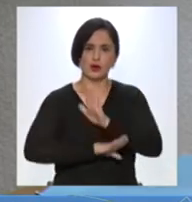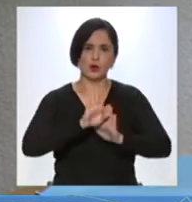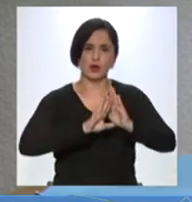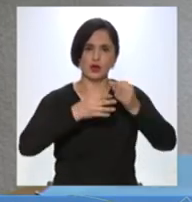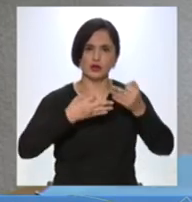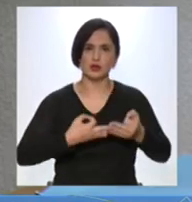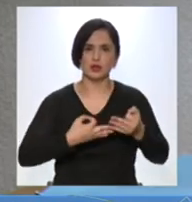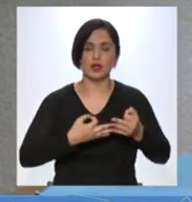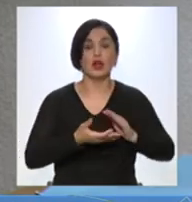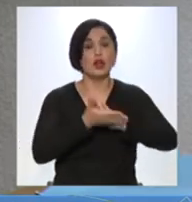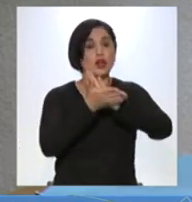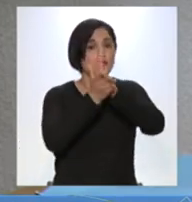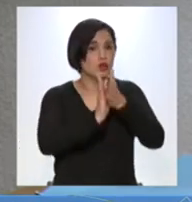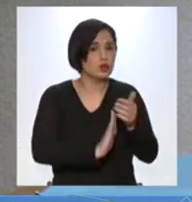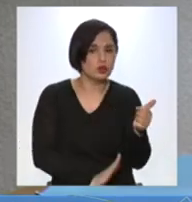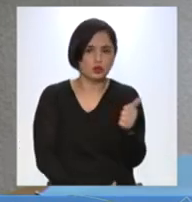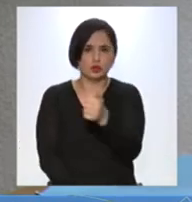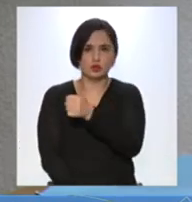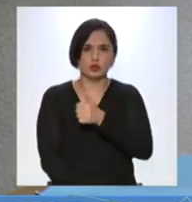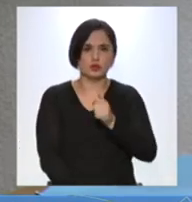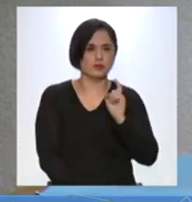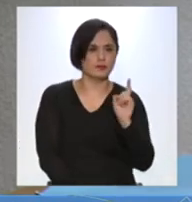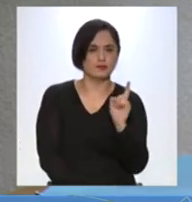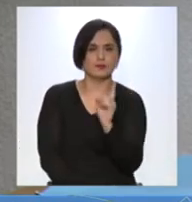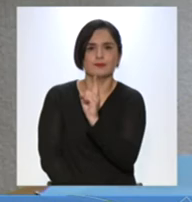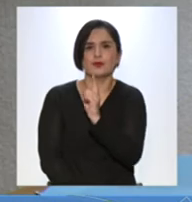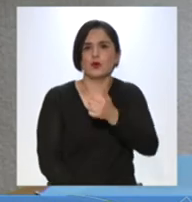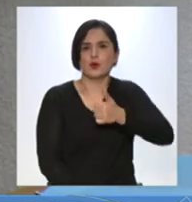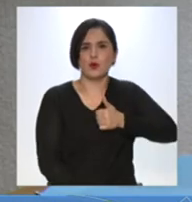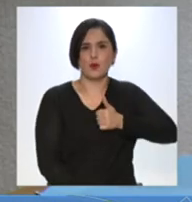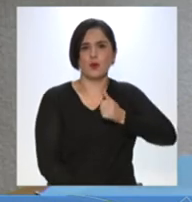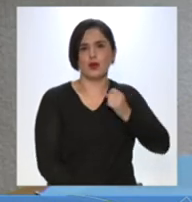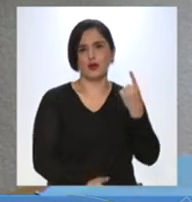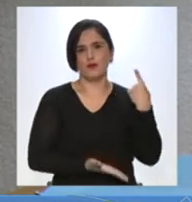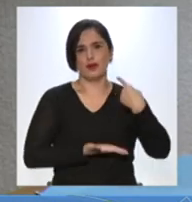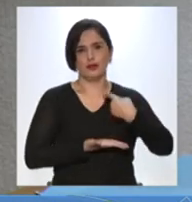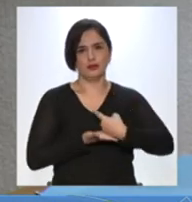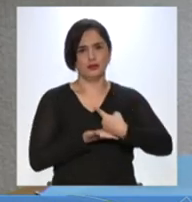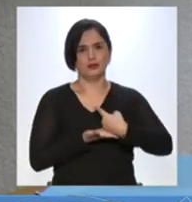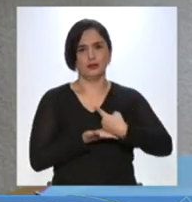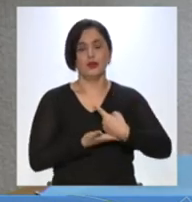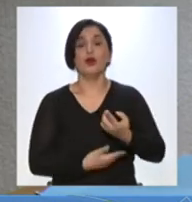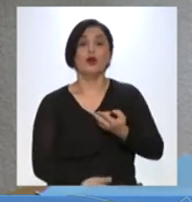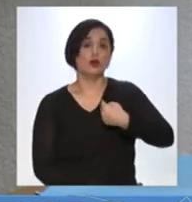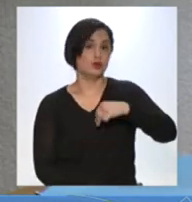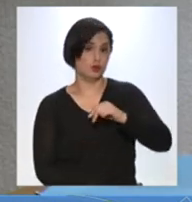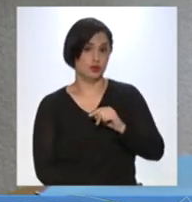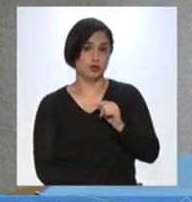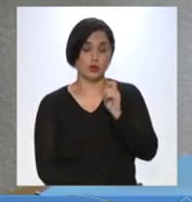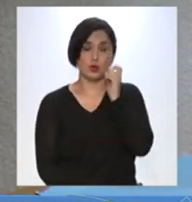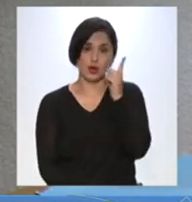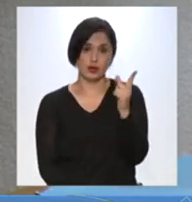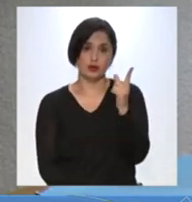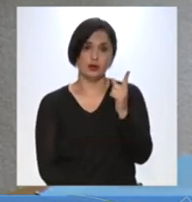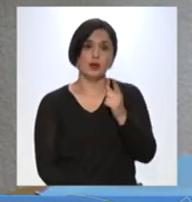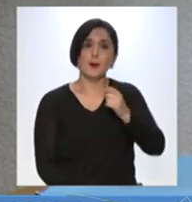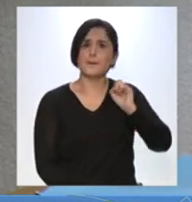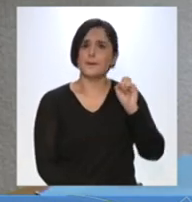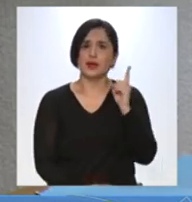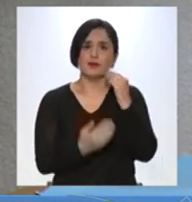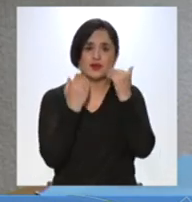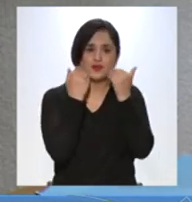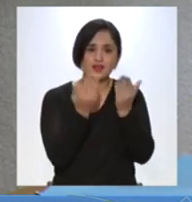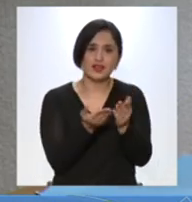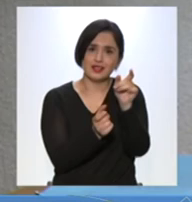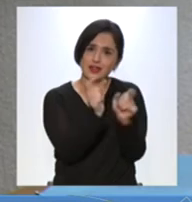seguridad, todos y cada uno debemos cumplir con nuestro mandato, que no es otro que poner el bienestar de las personas al centro de